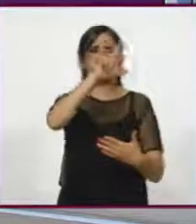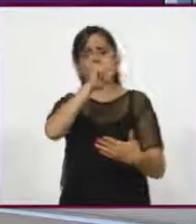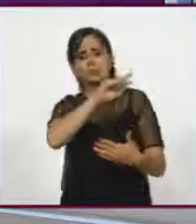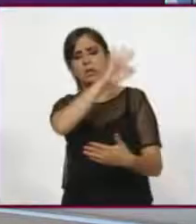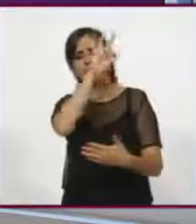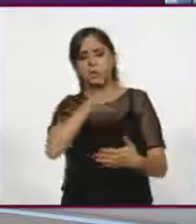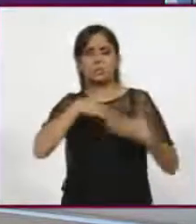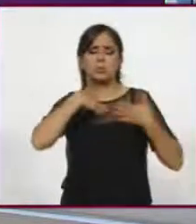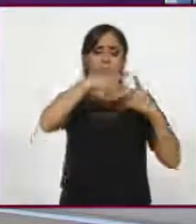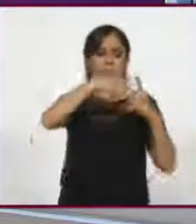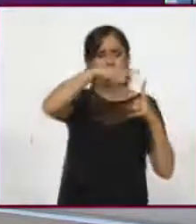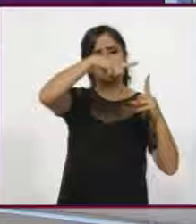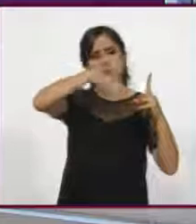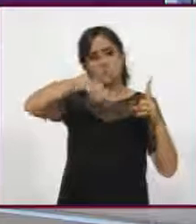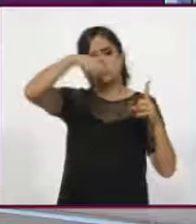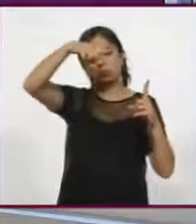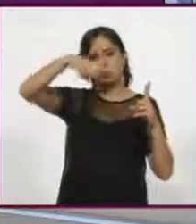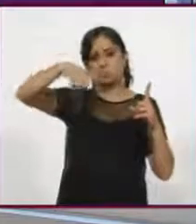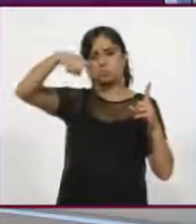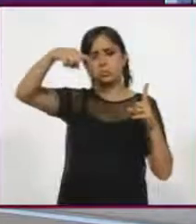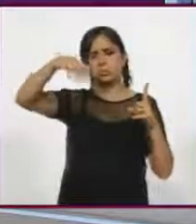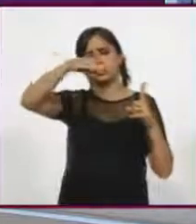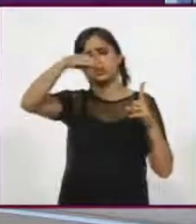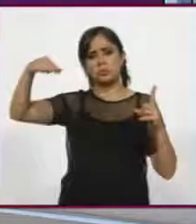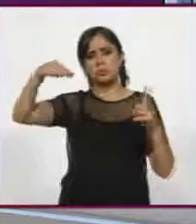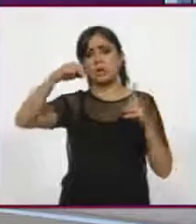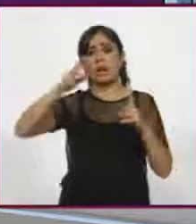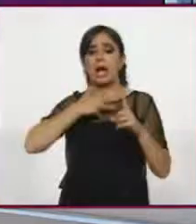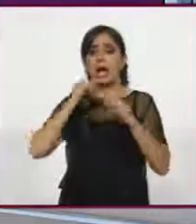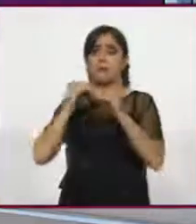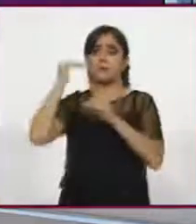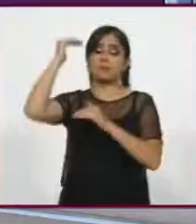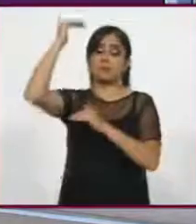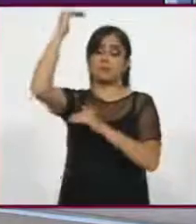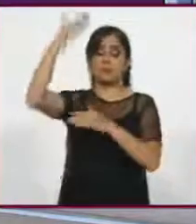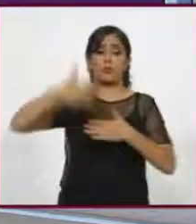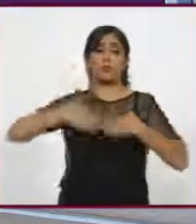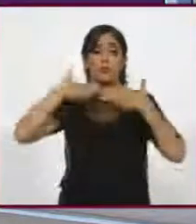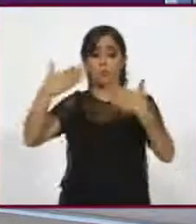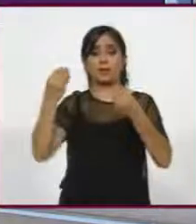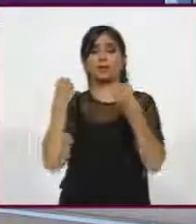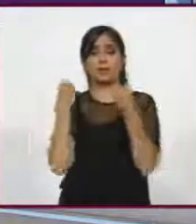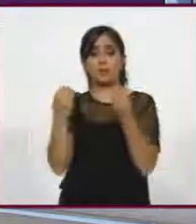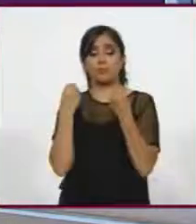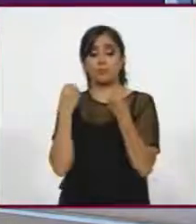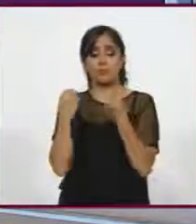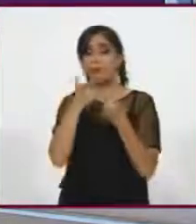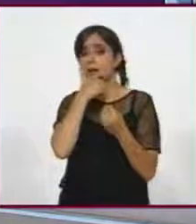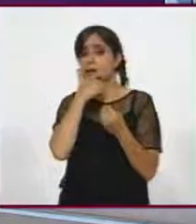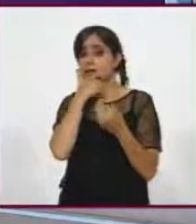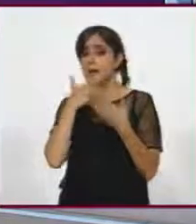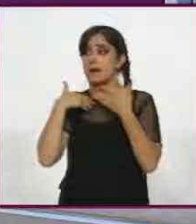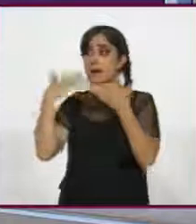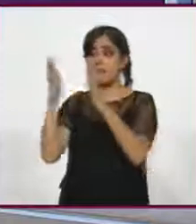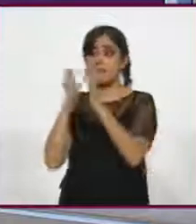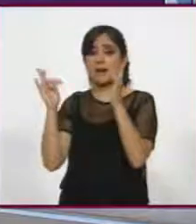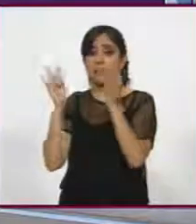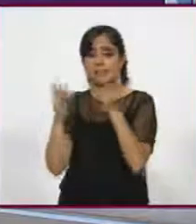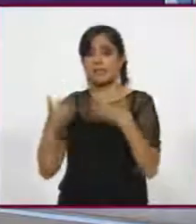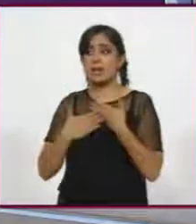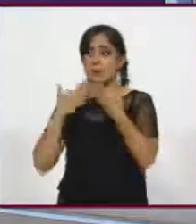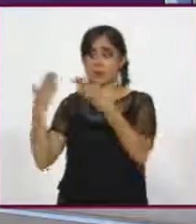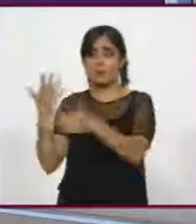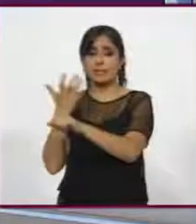80%, ¿no? Este es el medio de 40, llegó a estar como en la Gran Bretaña o en Francia casi pegándole